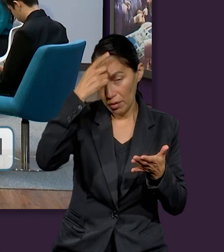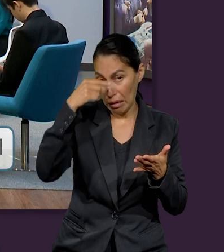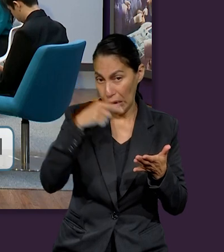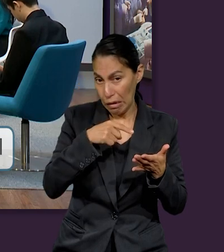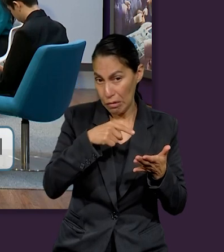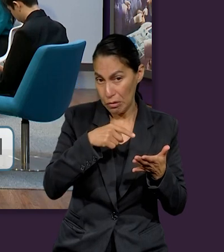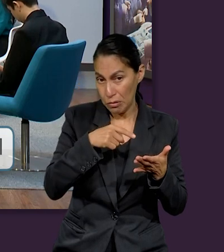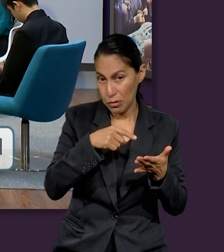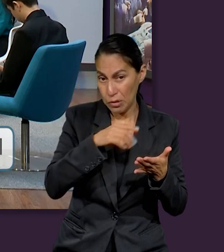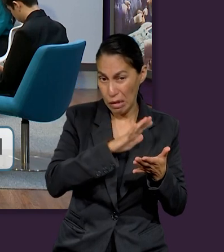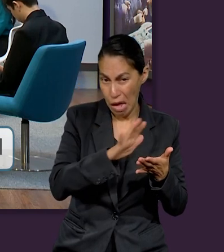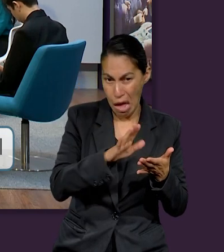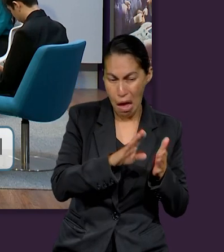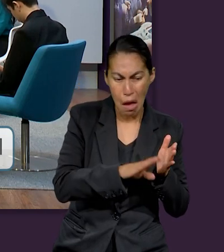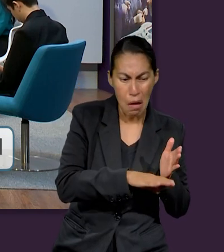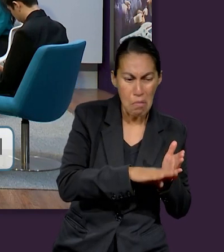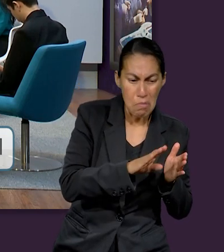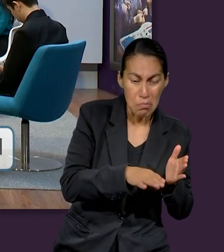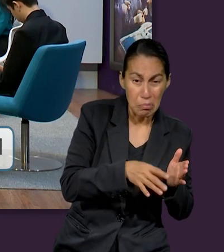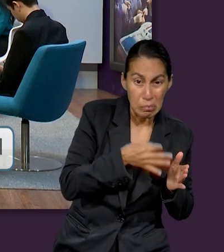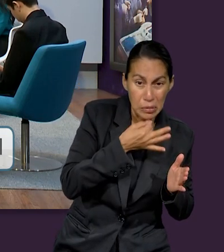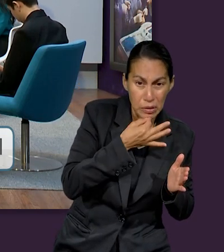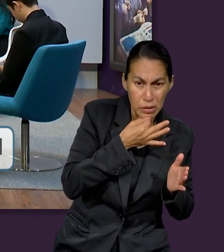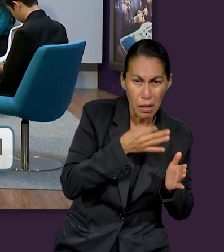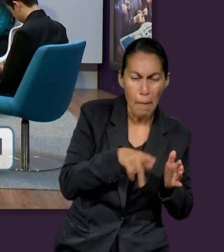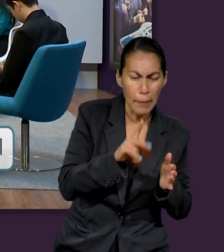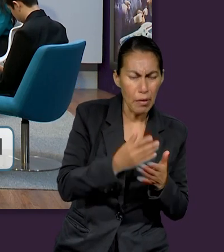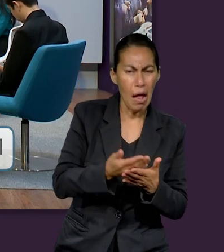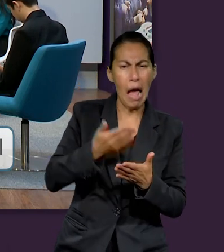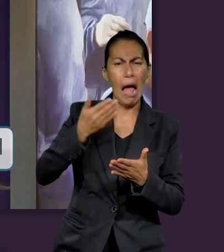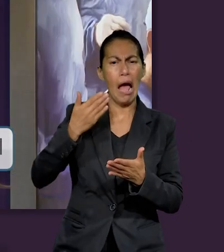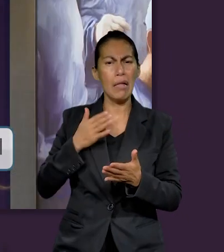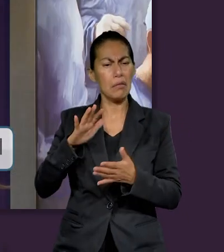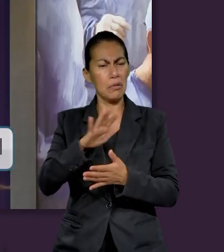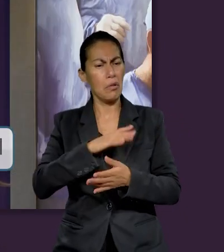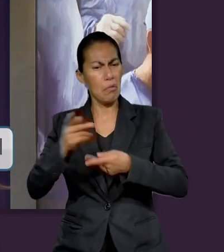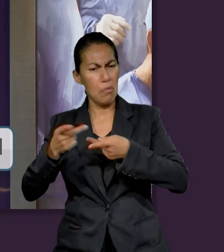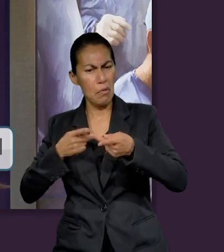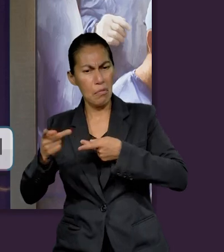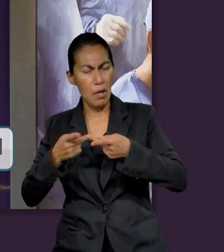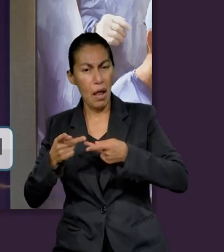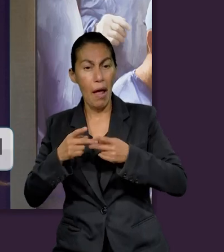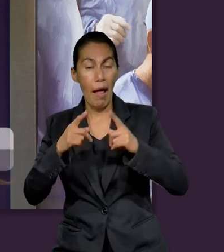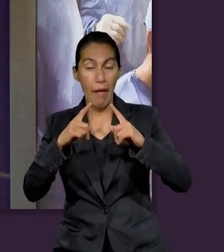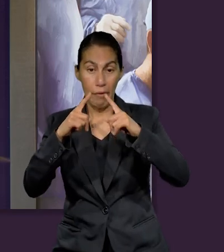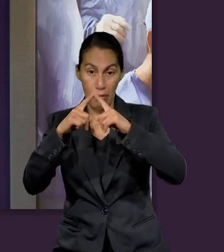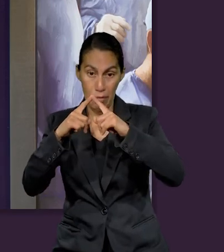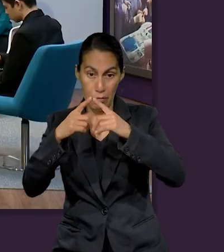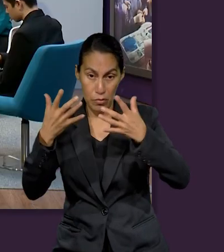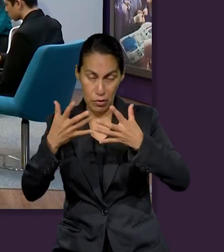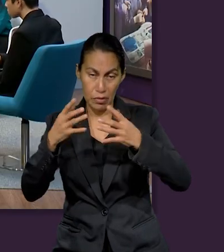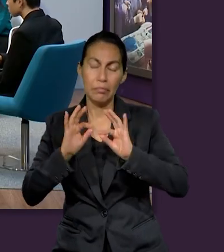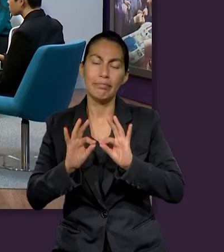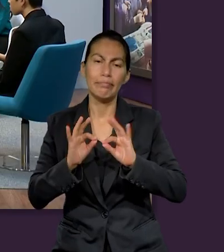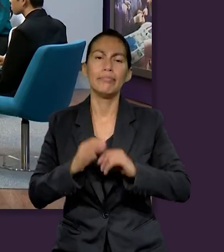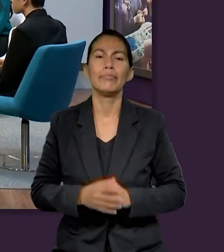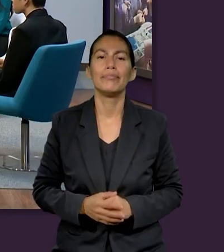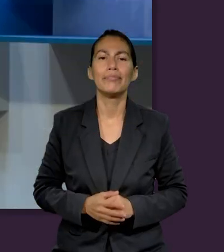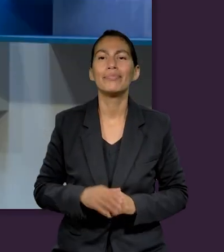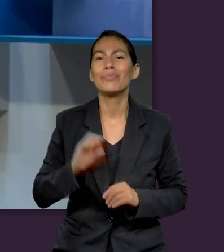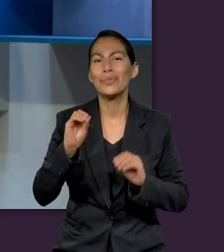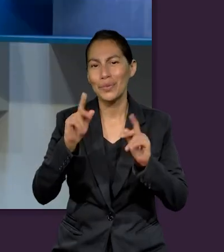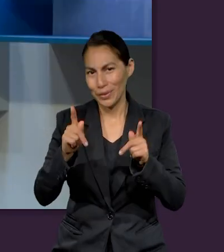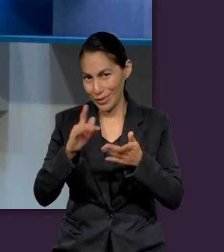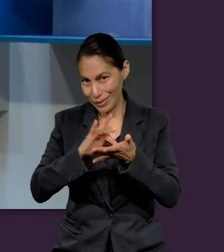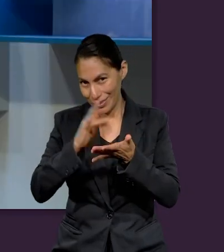David que aún cuando ya estaban en su lecho de muerte dejó todos los preparativos para el templo bueno